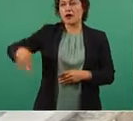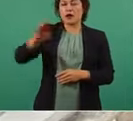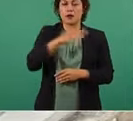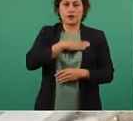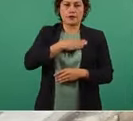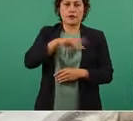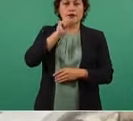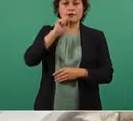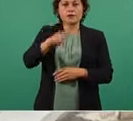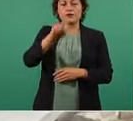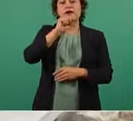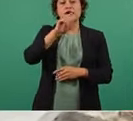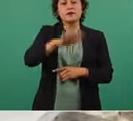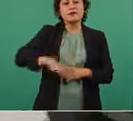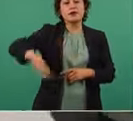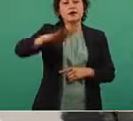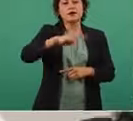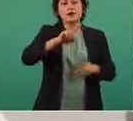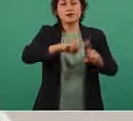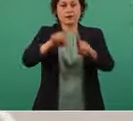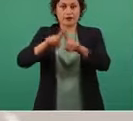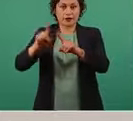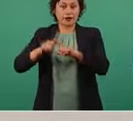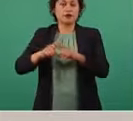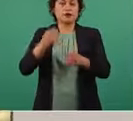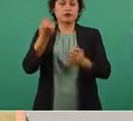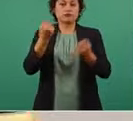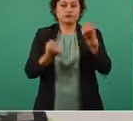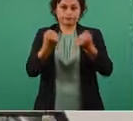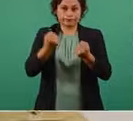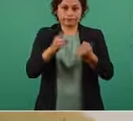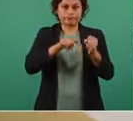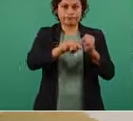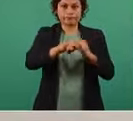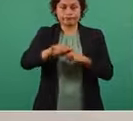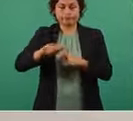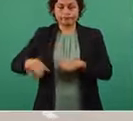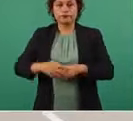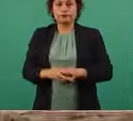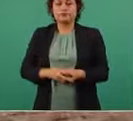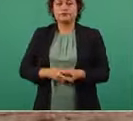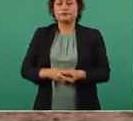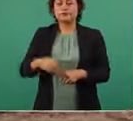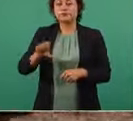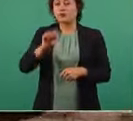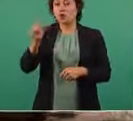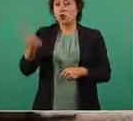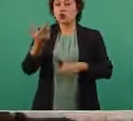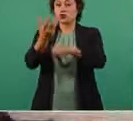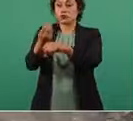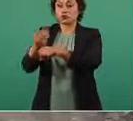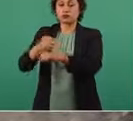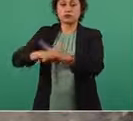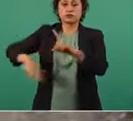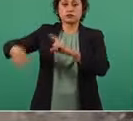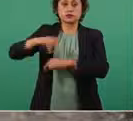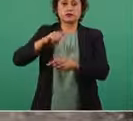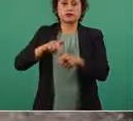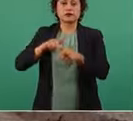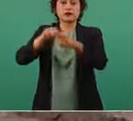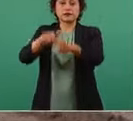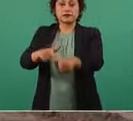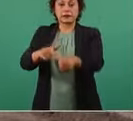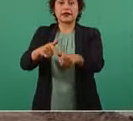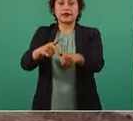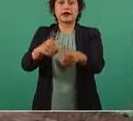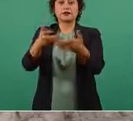de terracería de vialidades y muelles. En el eje troncal de circulación y obras complementarias, se continúan los trabajos de terracería y